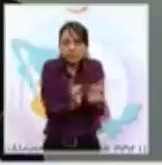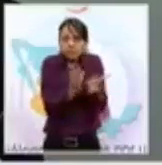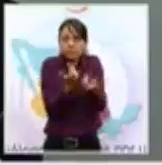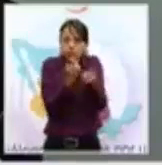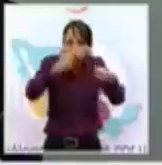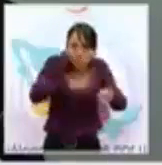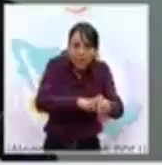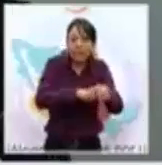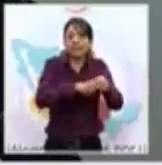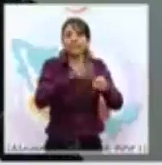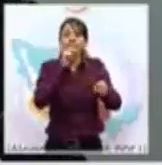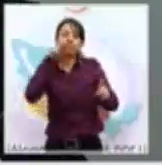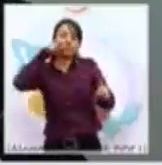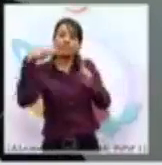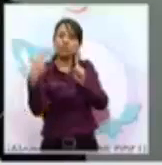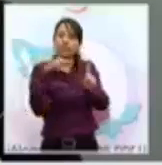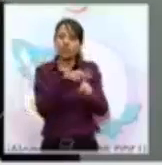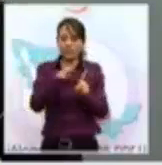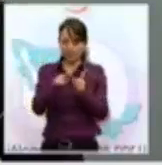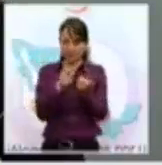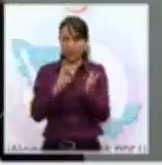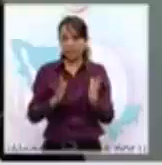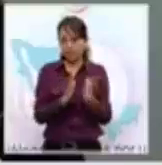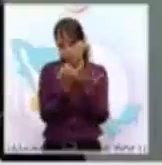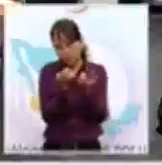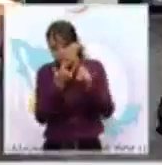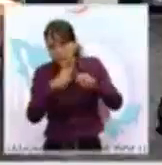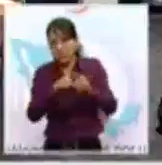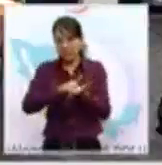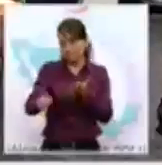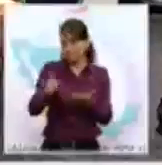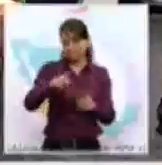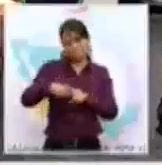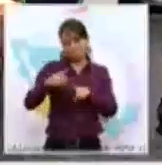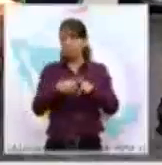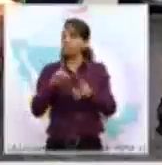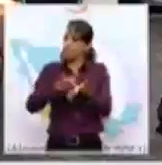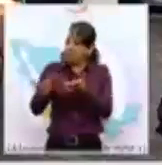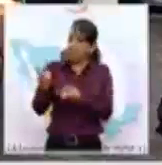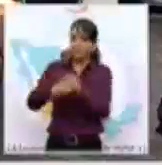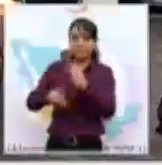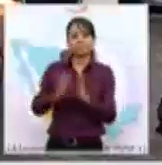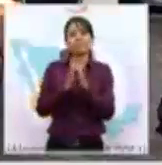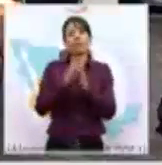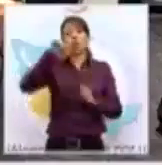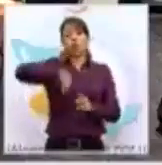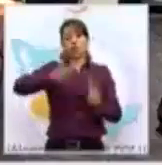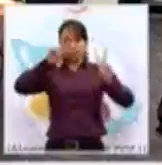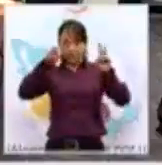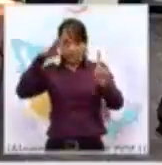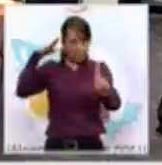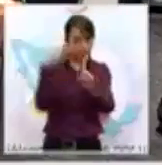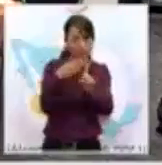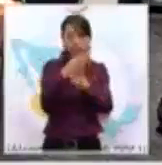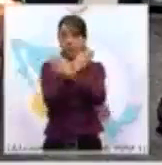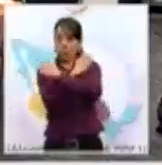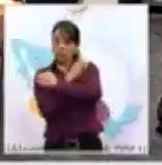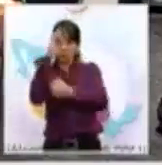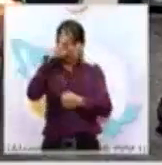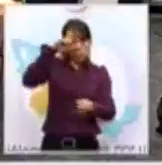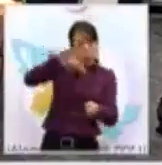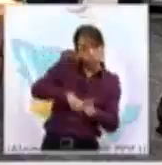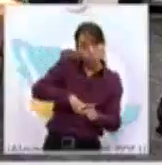Bienvenidos todos, gracias. Iniciamos esta mesa sobre el tema derecho a la educación y a la cultura como elementos de cohesión social